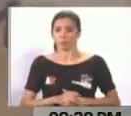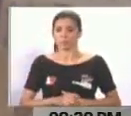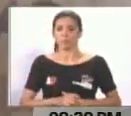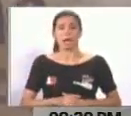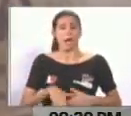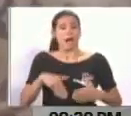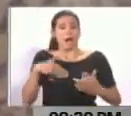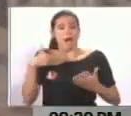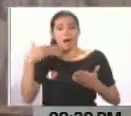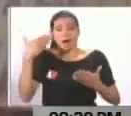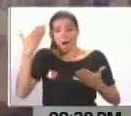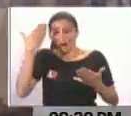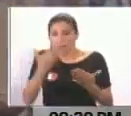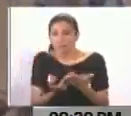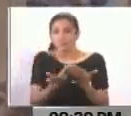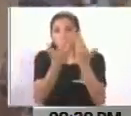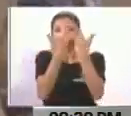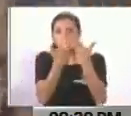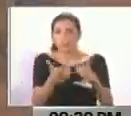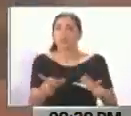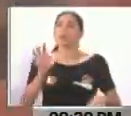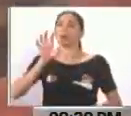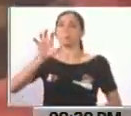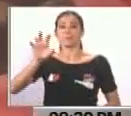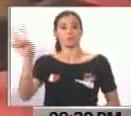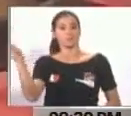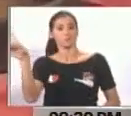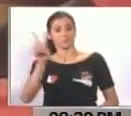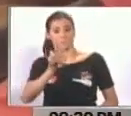hasta que hayamos libertado la patria,